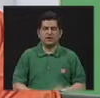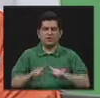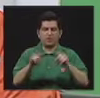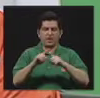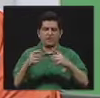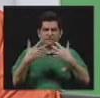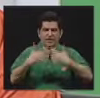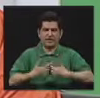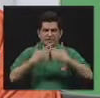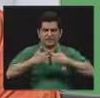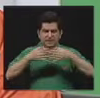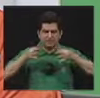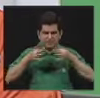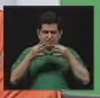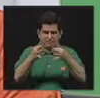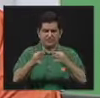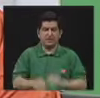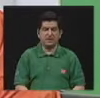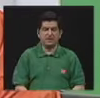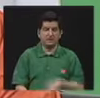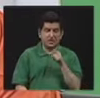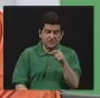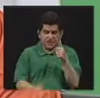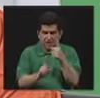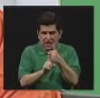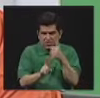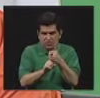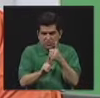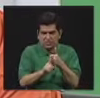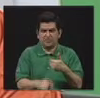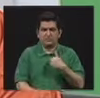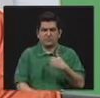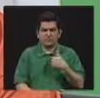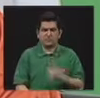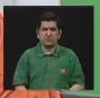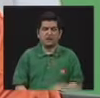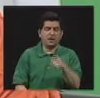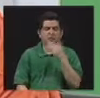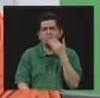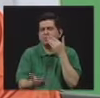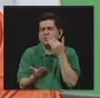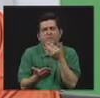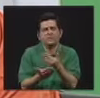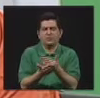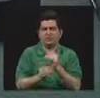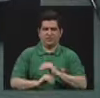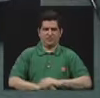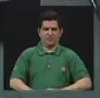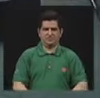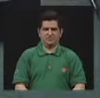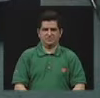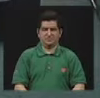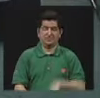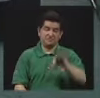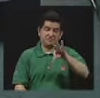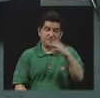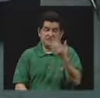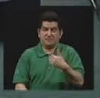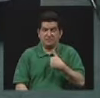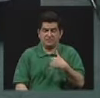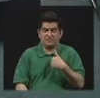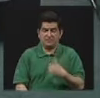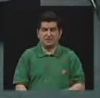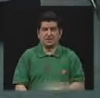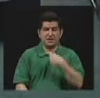tour operadores con los cuales ellos, vamos a decir, que son extremadamente bondadosos y tienen